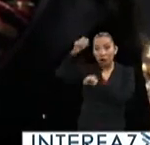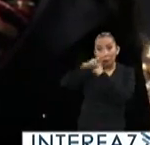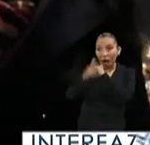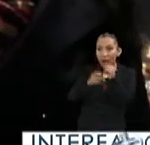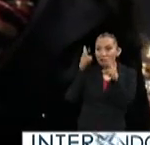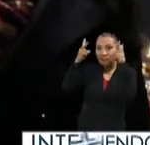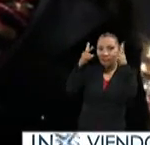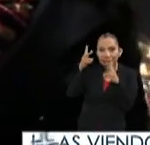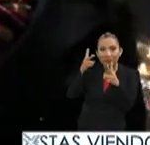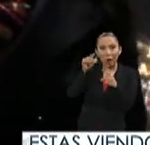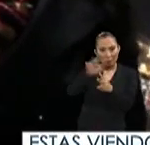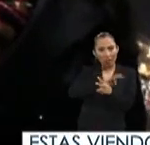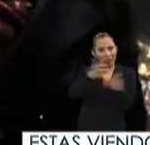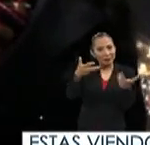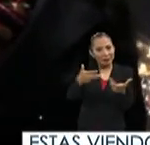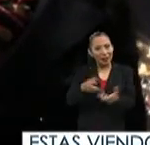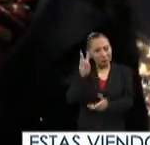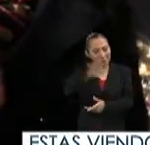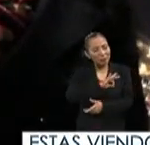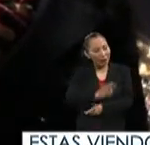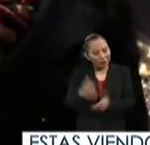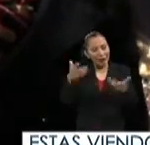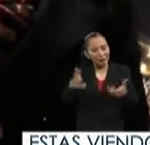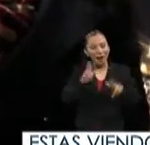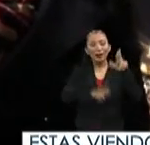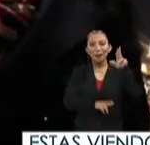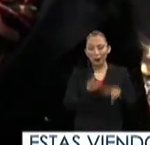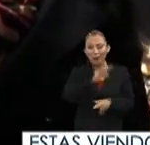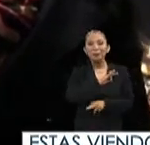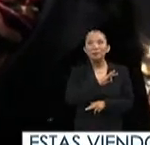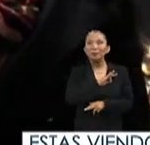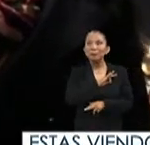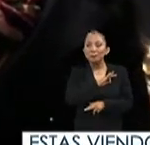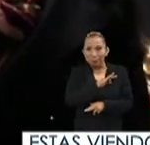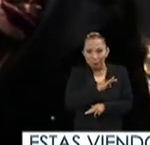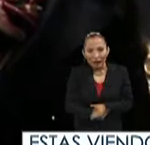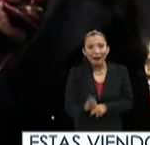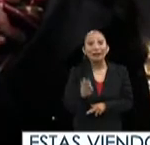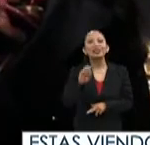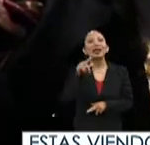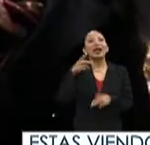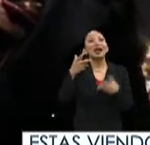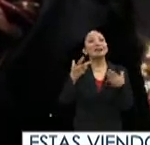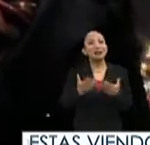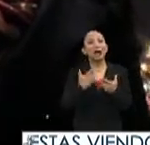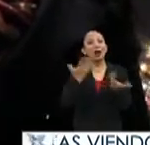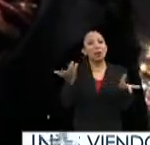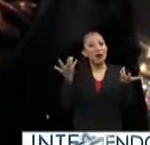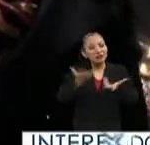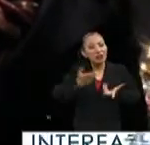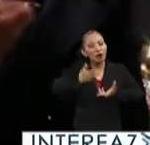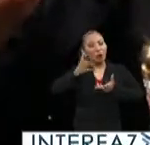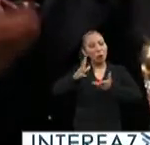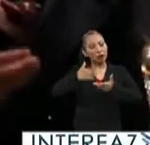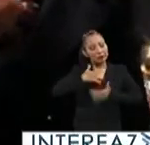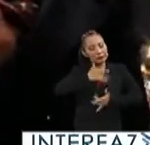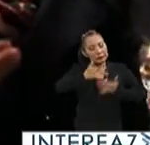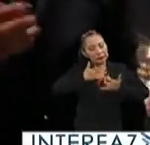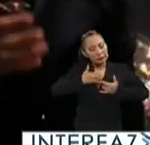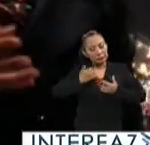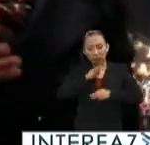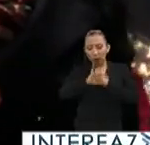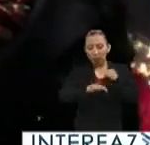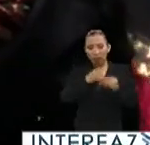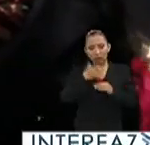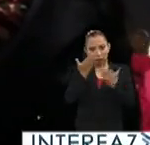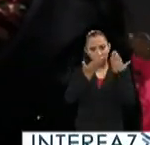extranjero, pueden hacerlo con la normal, pueden hacerlo desempeñando esa gran vocación que tenemos todos